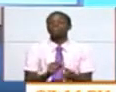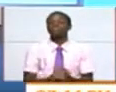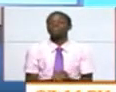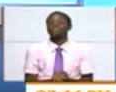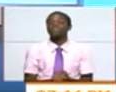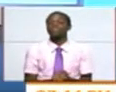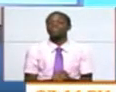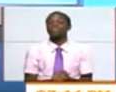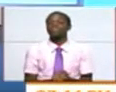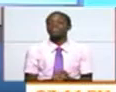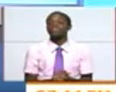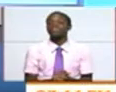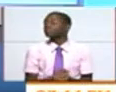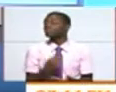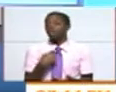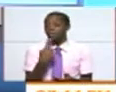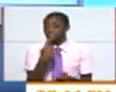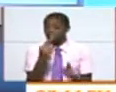No estoy hablando paja.